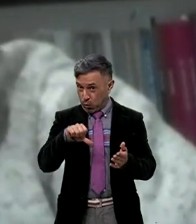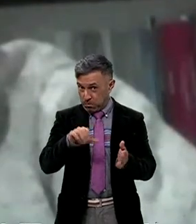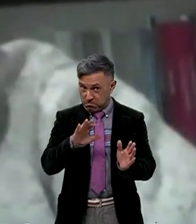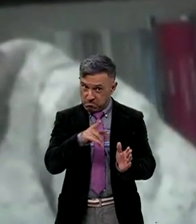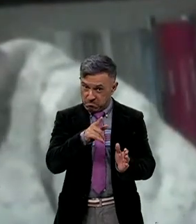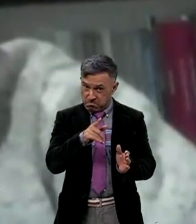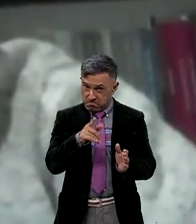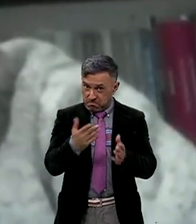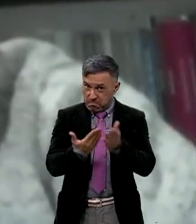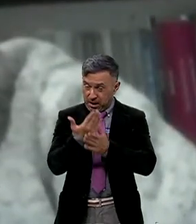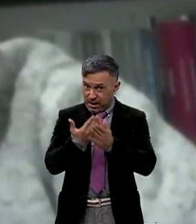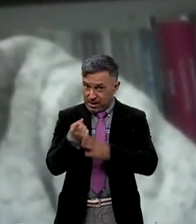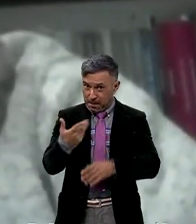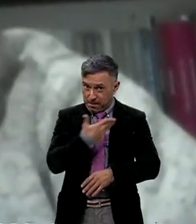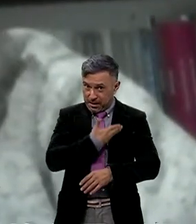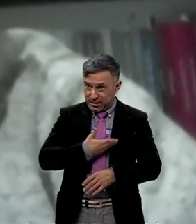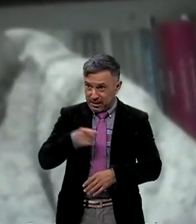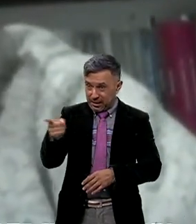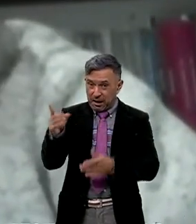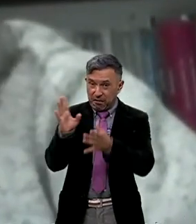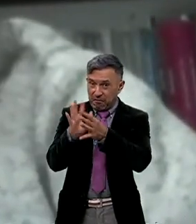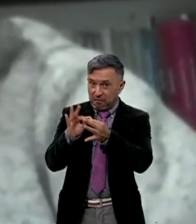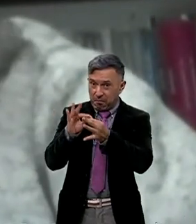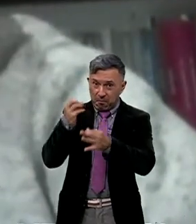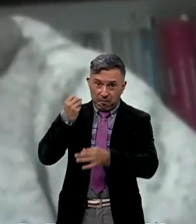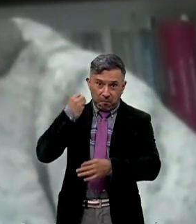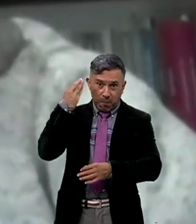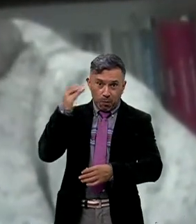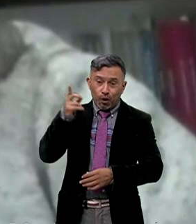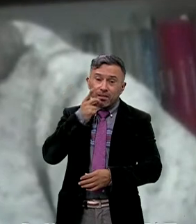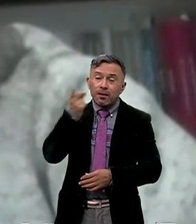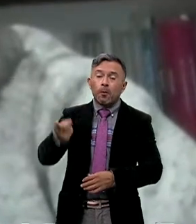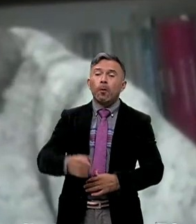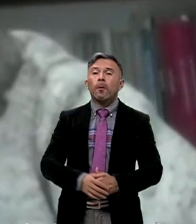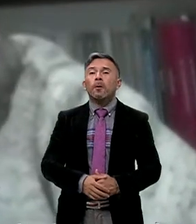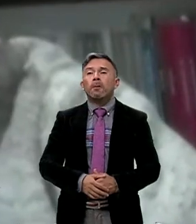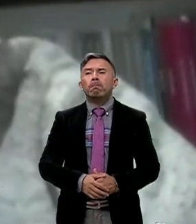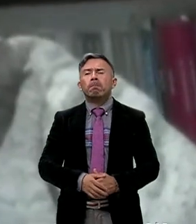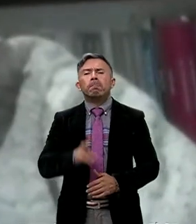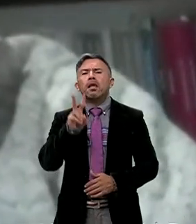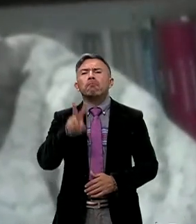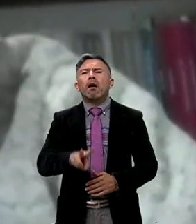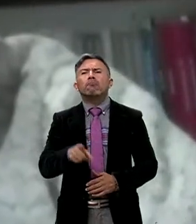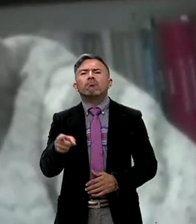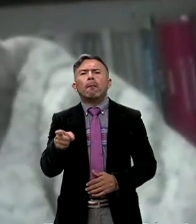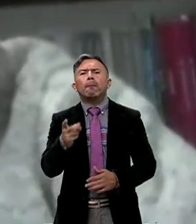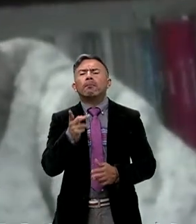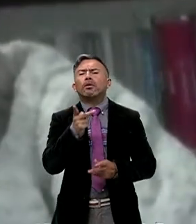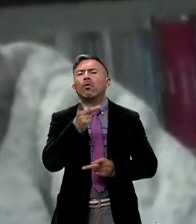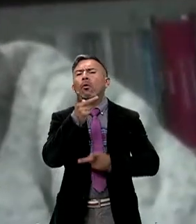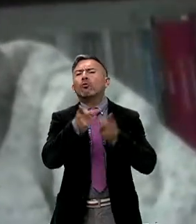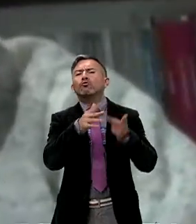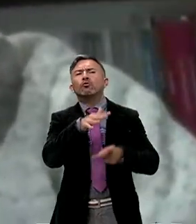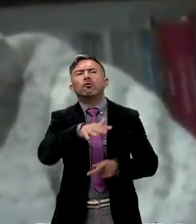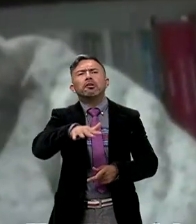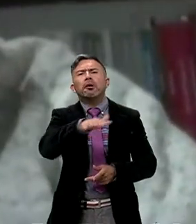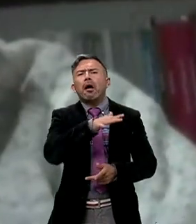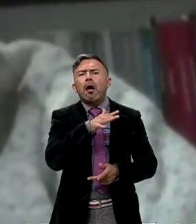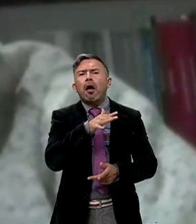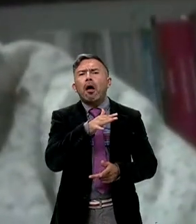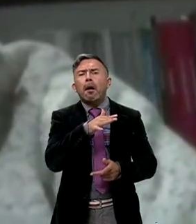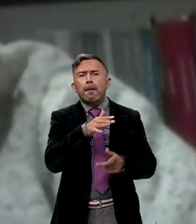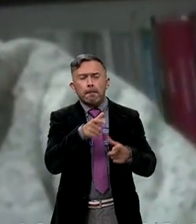y el cual dice que no habían que no no se necesitaba que fuera a esta consulta este